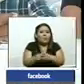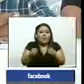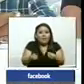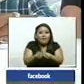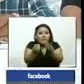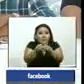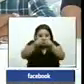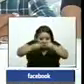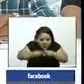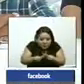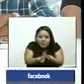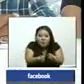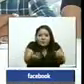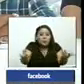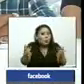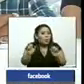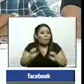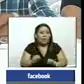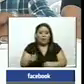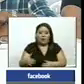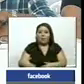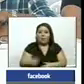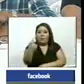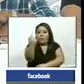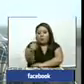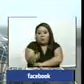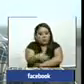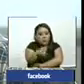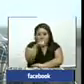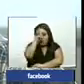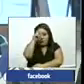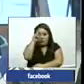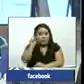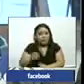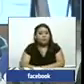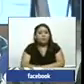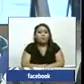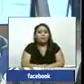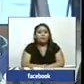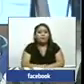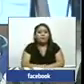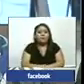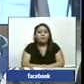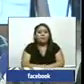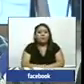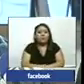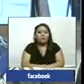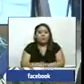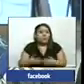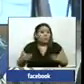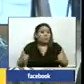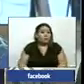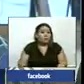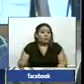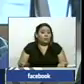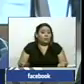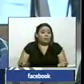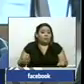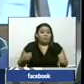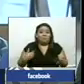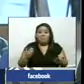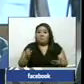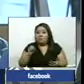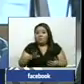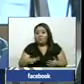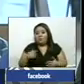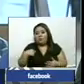que ha impedido que los pescadores puedan realizar su trabajo. Uno, sin andar con tanto,